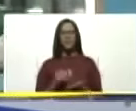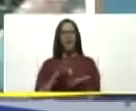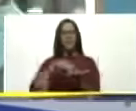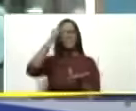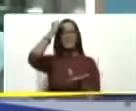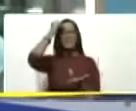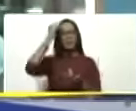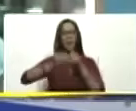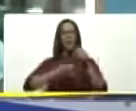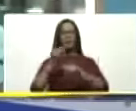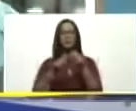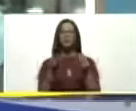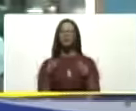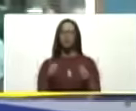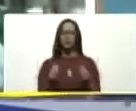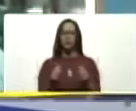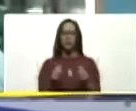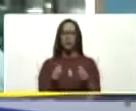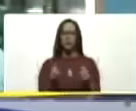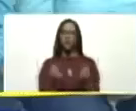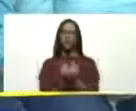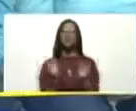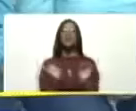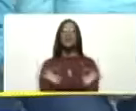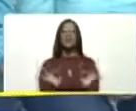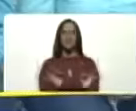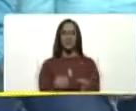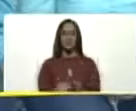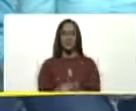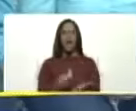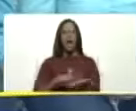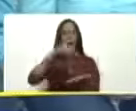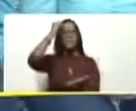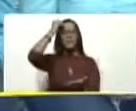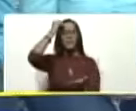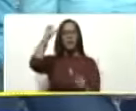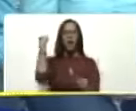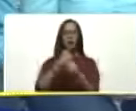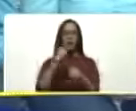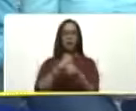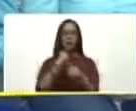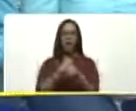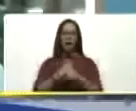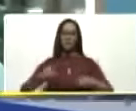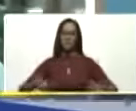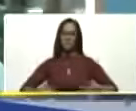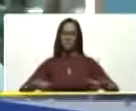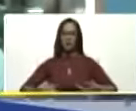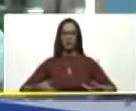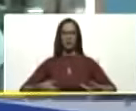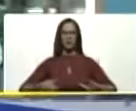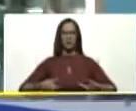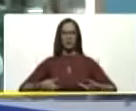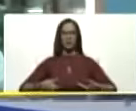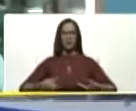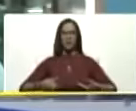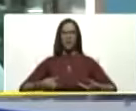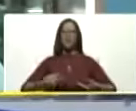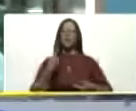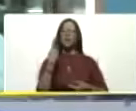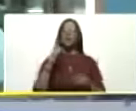Aprendimos a hacer mucho con nada. Aprendimos a trabajar con las vísceras y con un